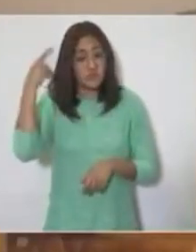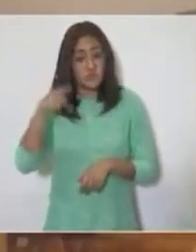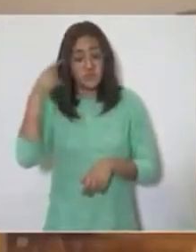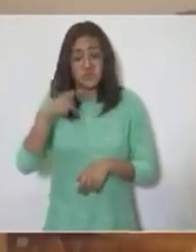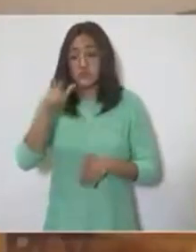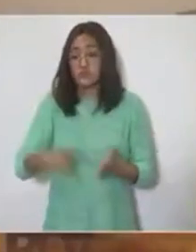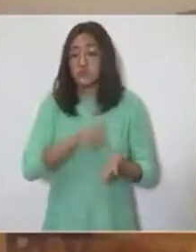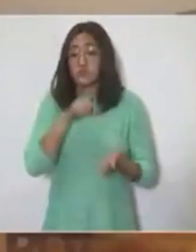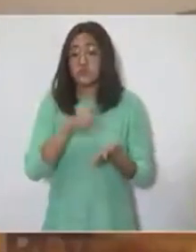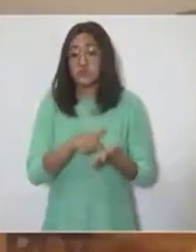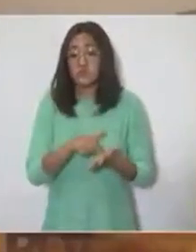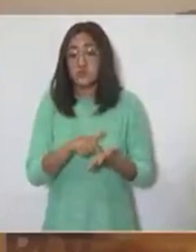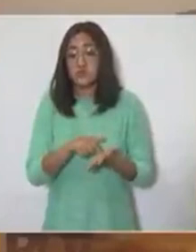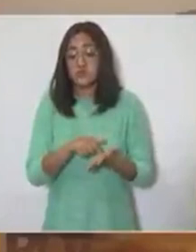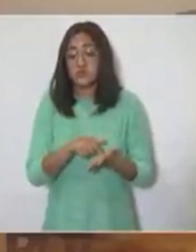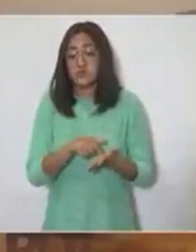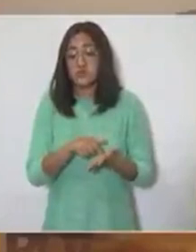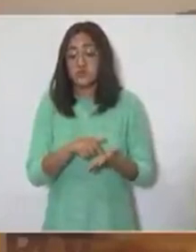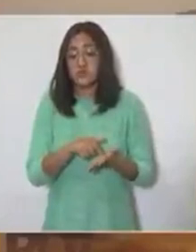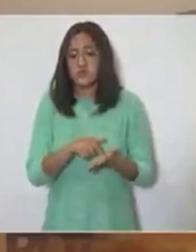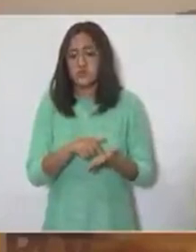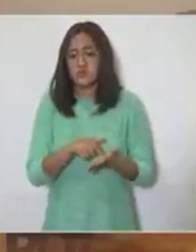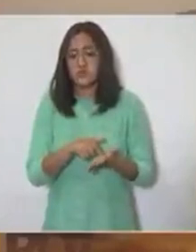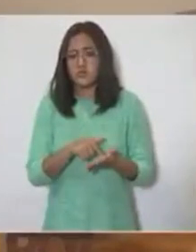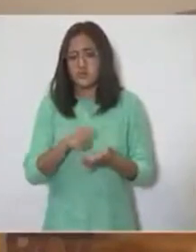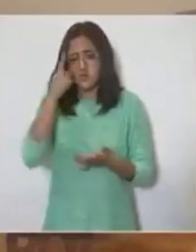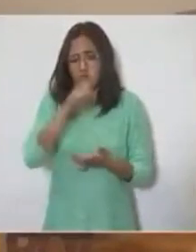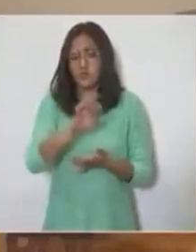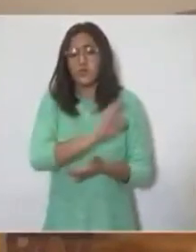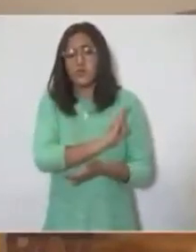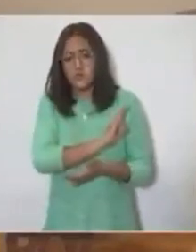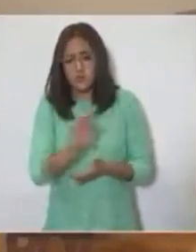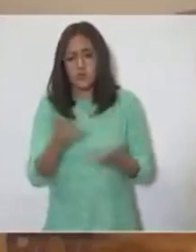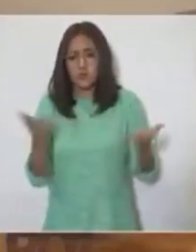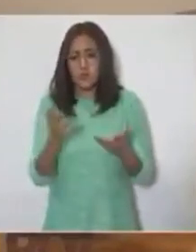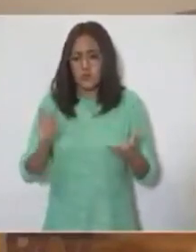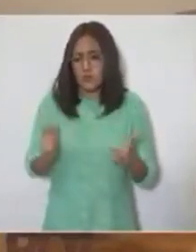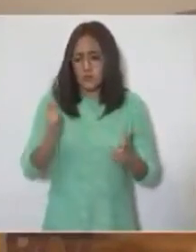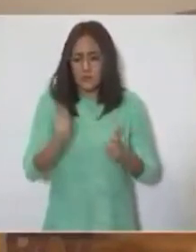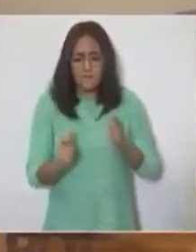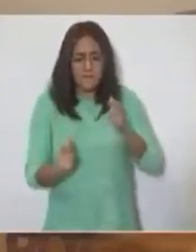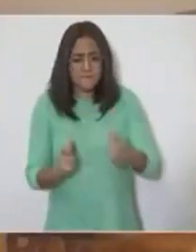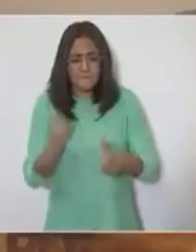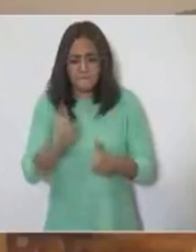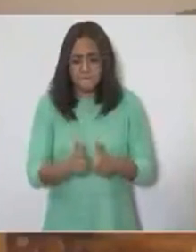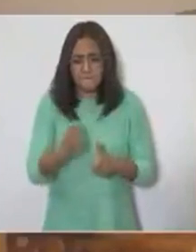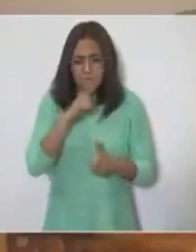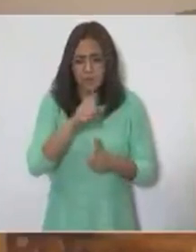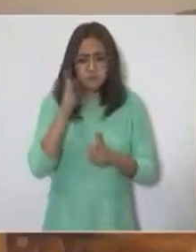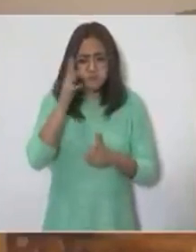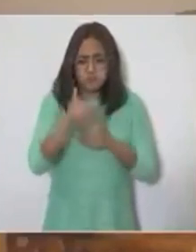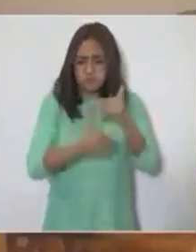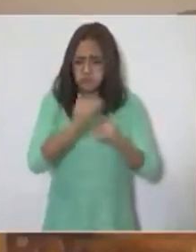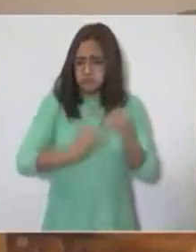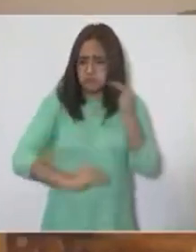considerado un lugar recinto para poder hacer inversiones en materia de